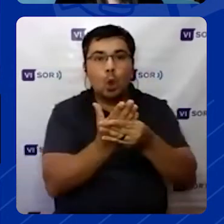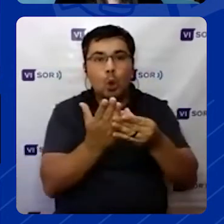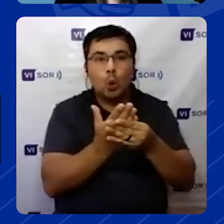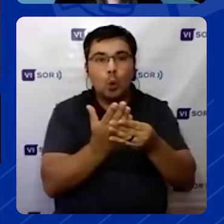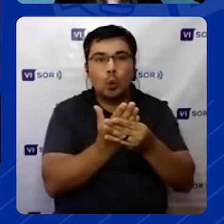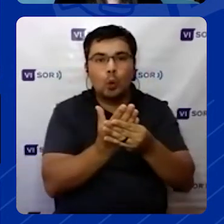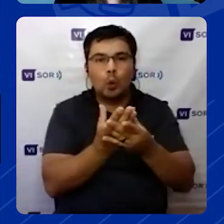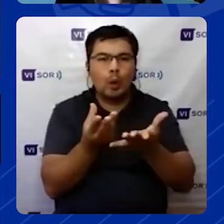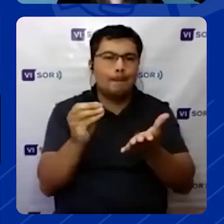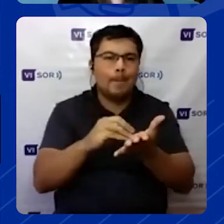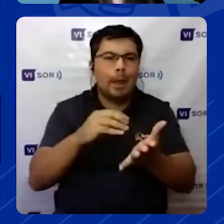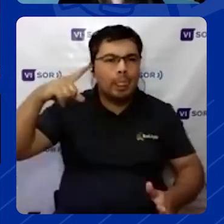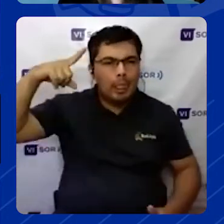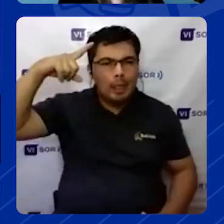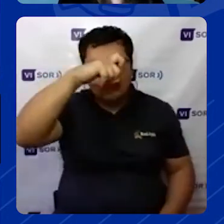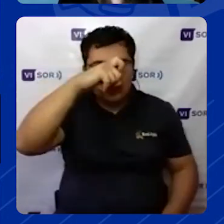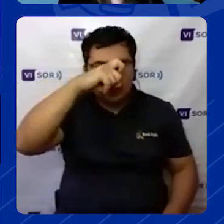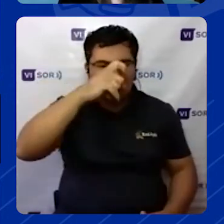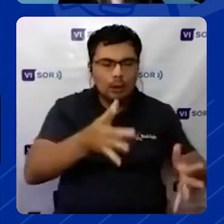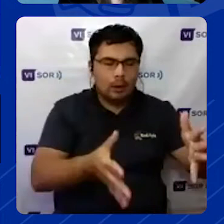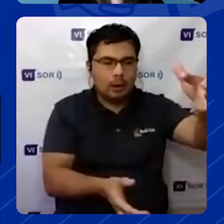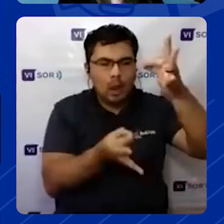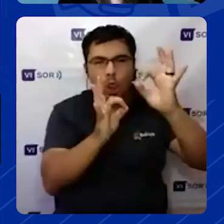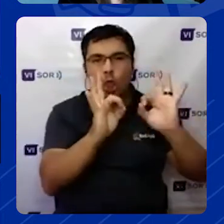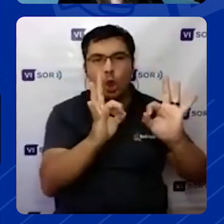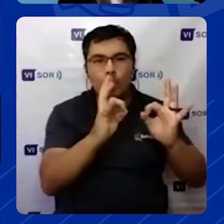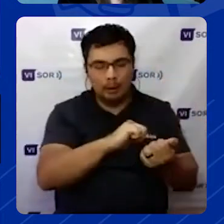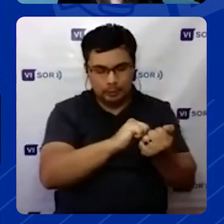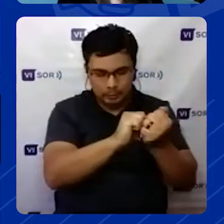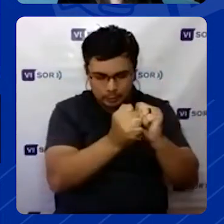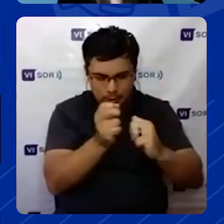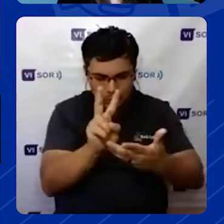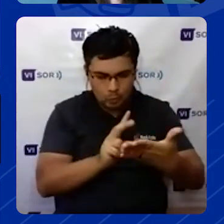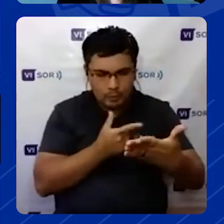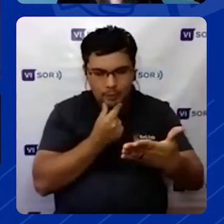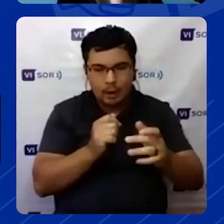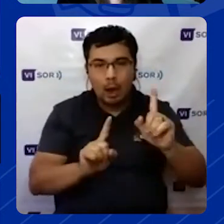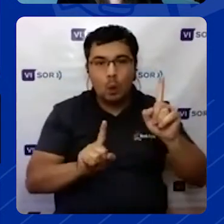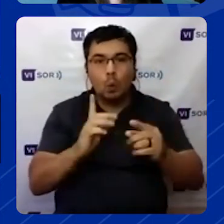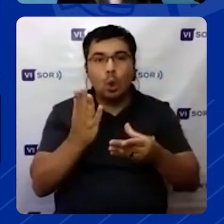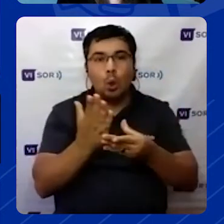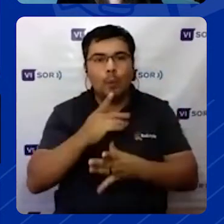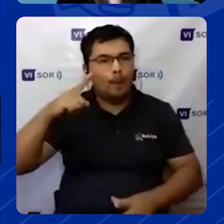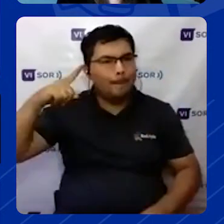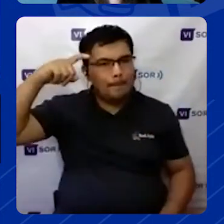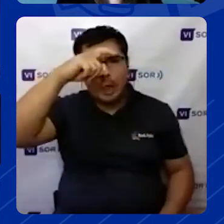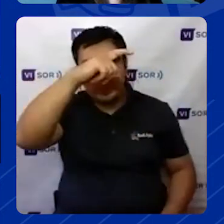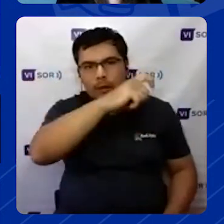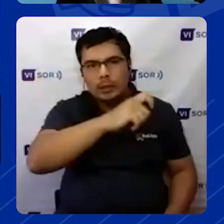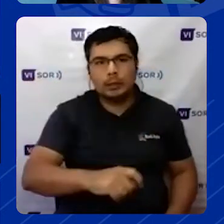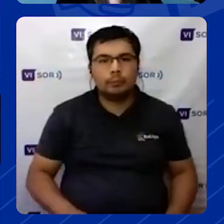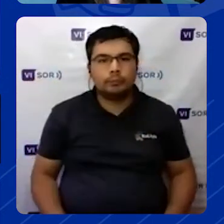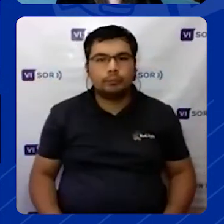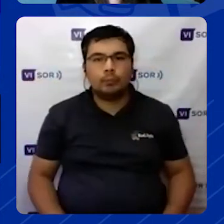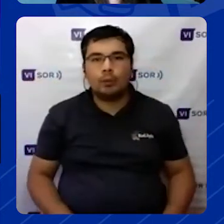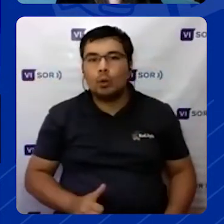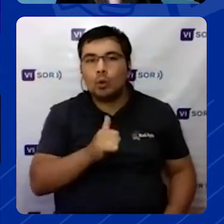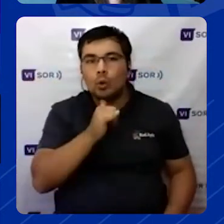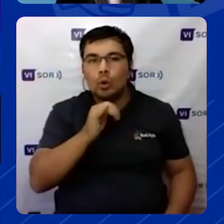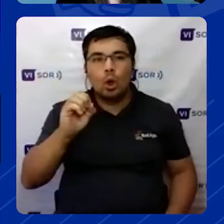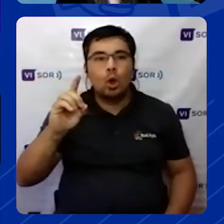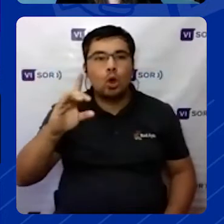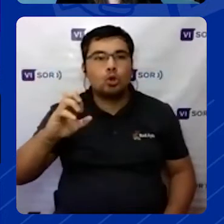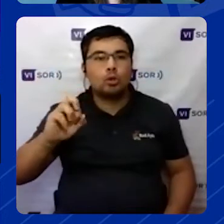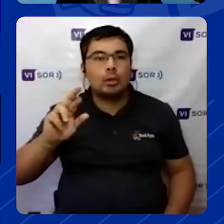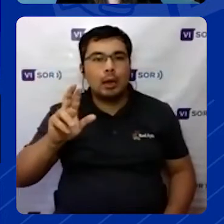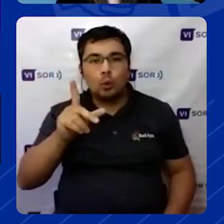como de pasar a esta metodología de lectura fácil más que otros? No sé si, Óscar, si puedes contar, ya que tú tienes más experiencia